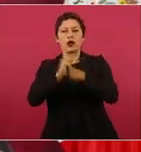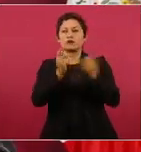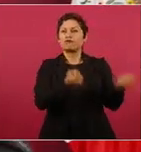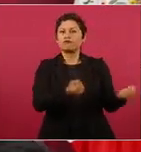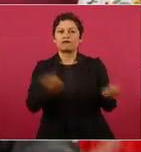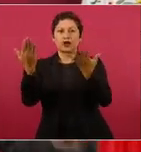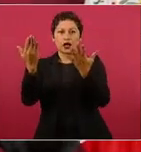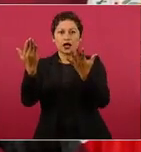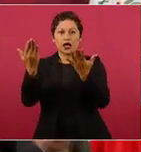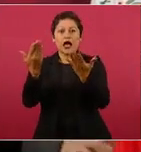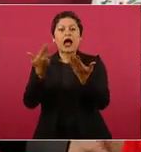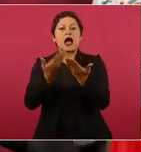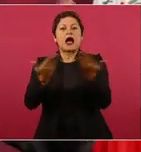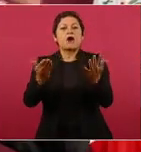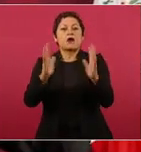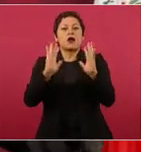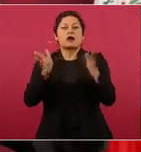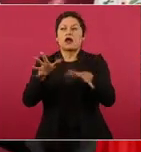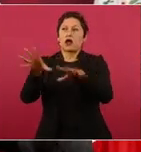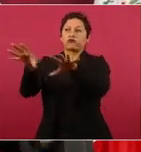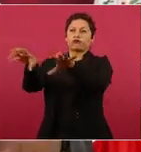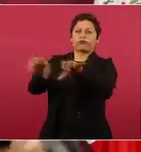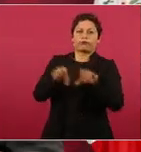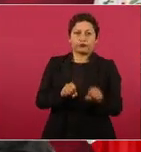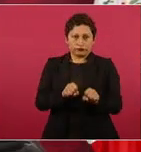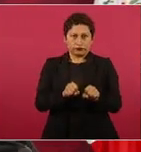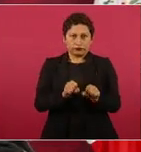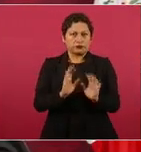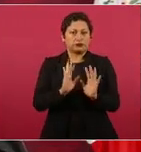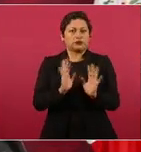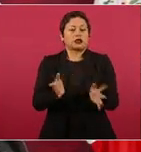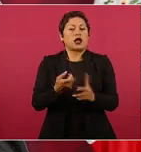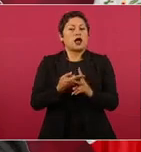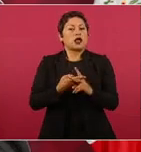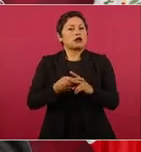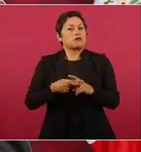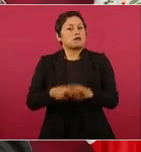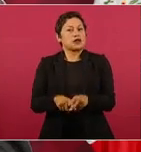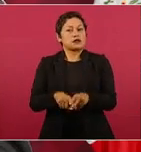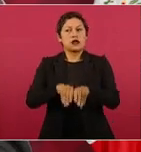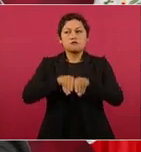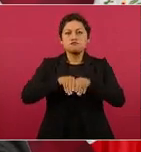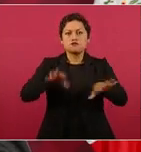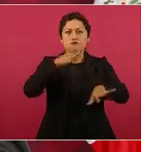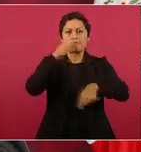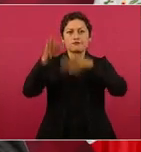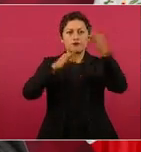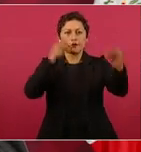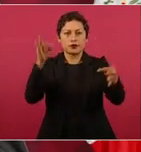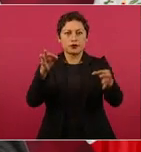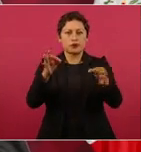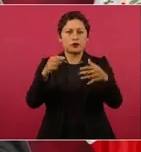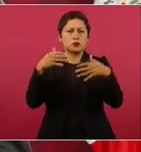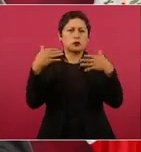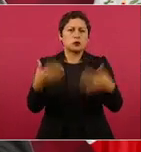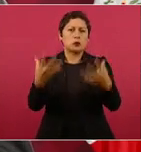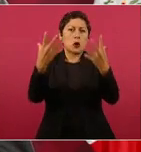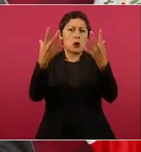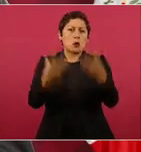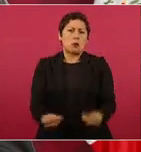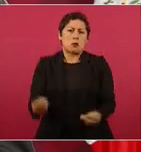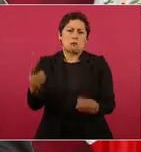con la campaña que se ha iniciado. Miles de piezas